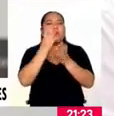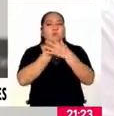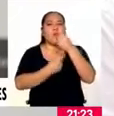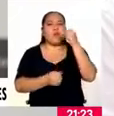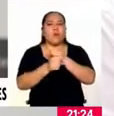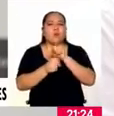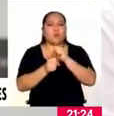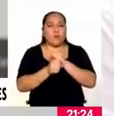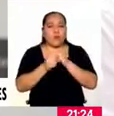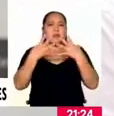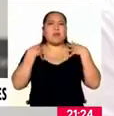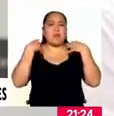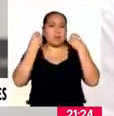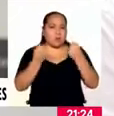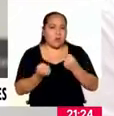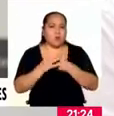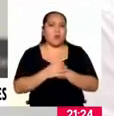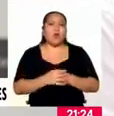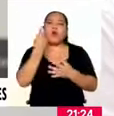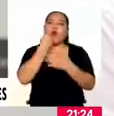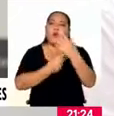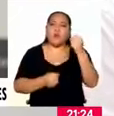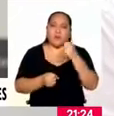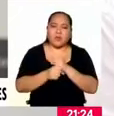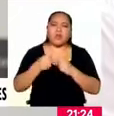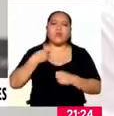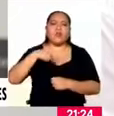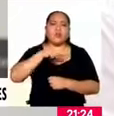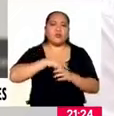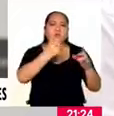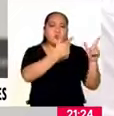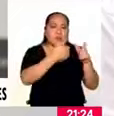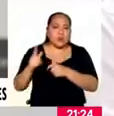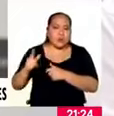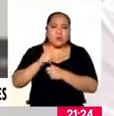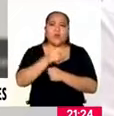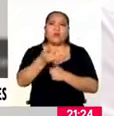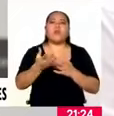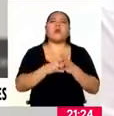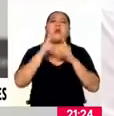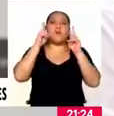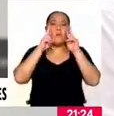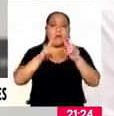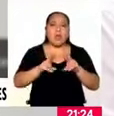sector. Confianza que nosotros estamos listos para atender la necesidad en salud.